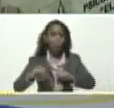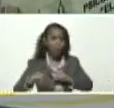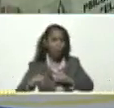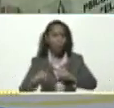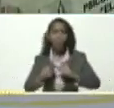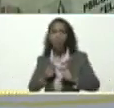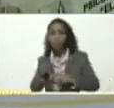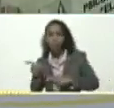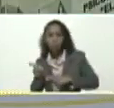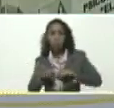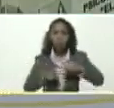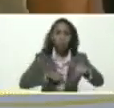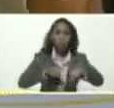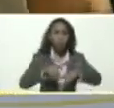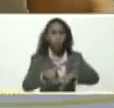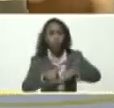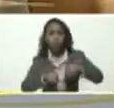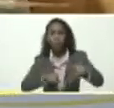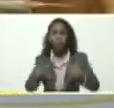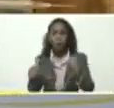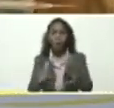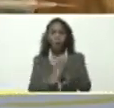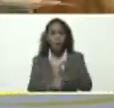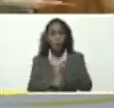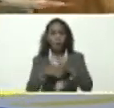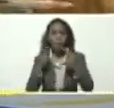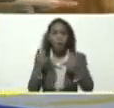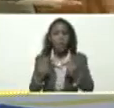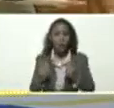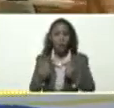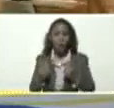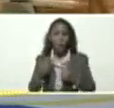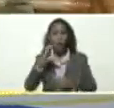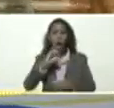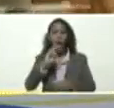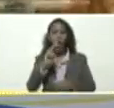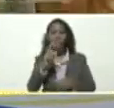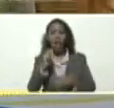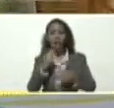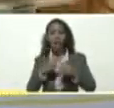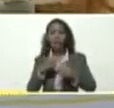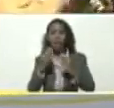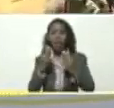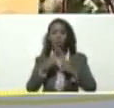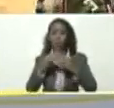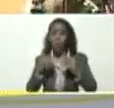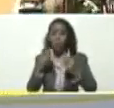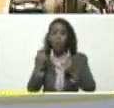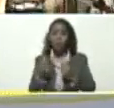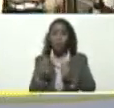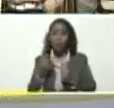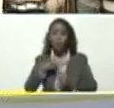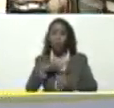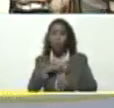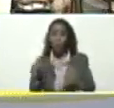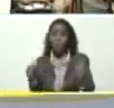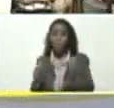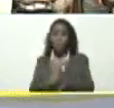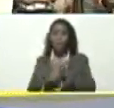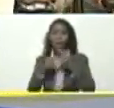allá, conseguimos el dinero para Cobats, todo el dinero para Cobats lo